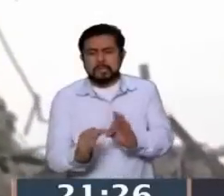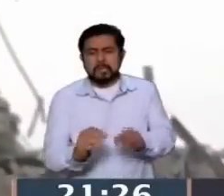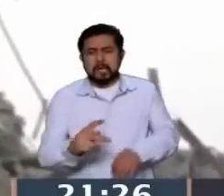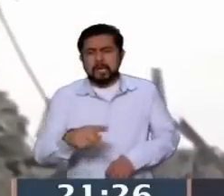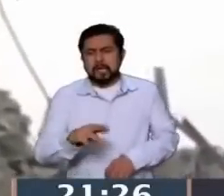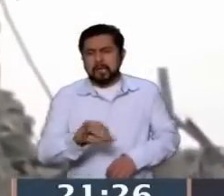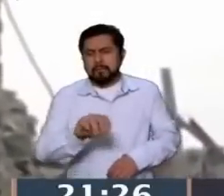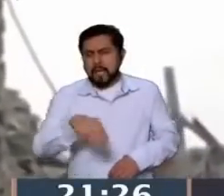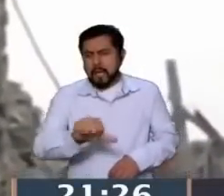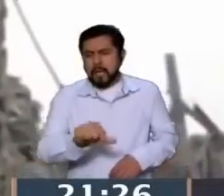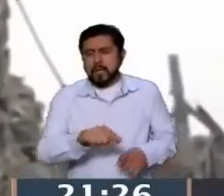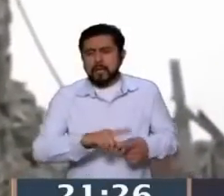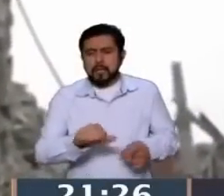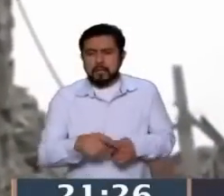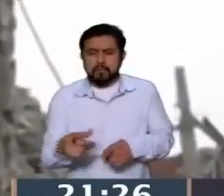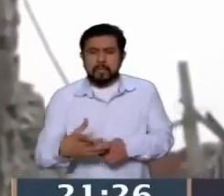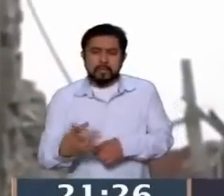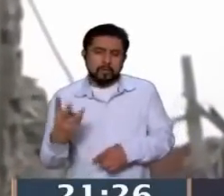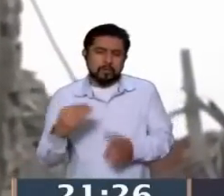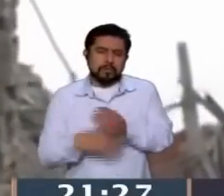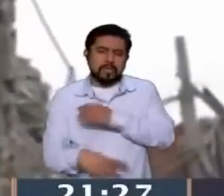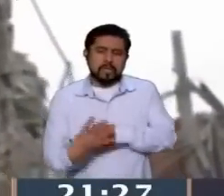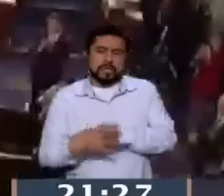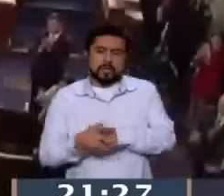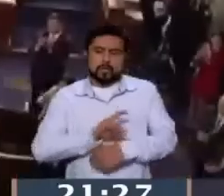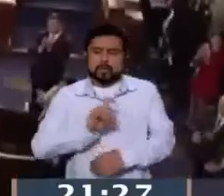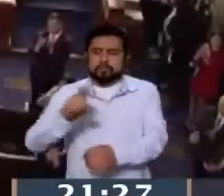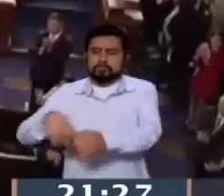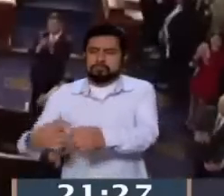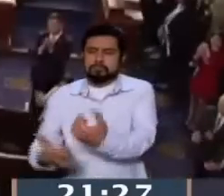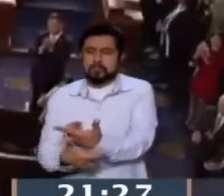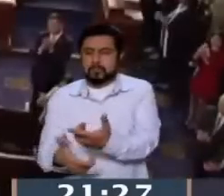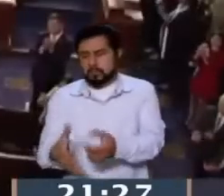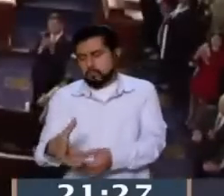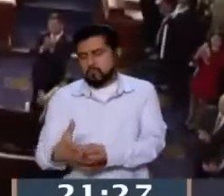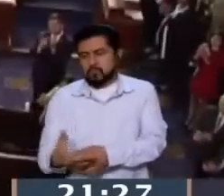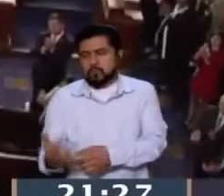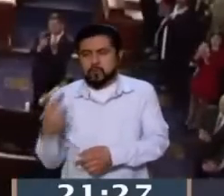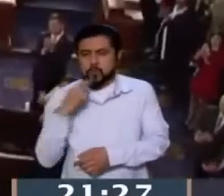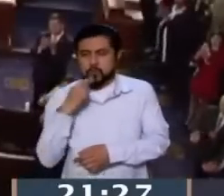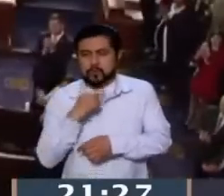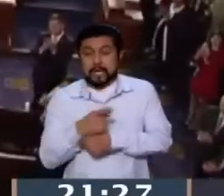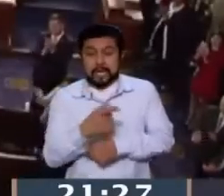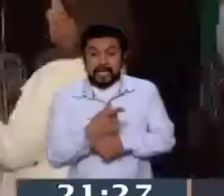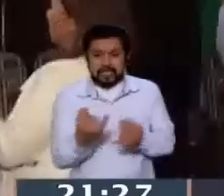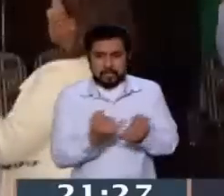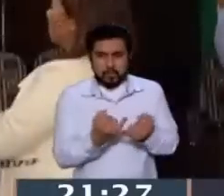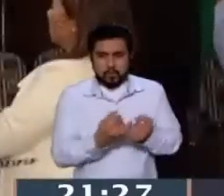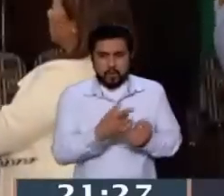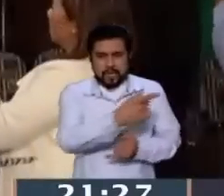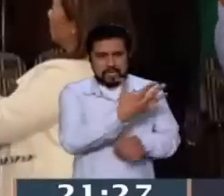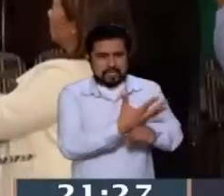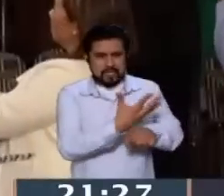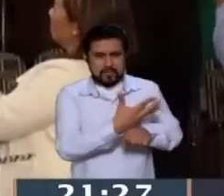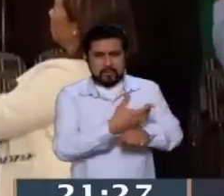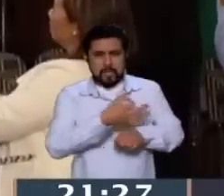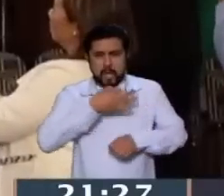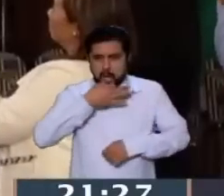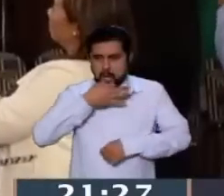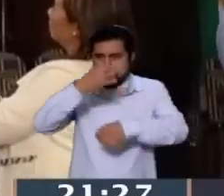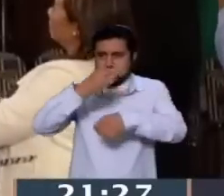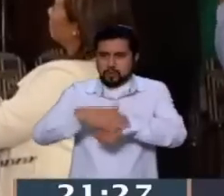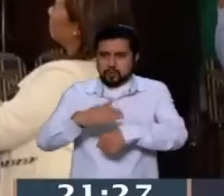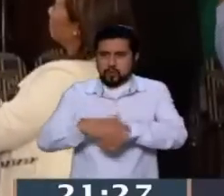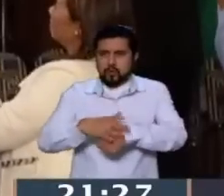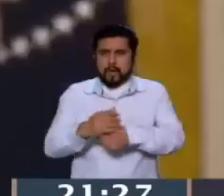provincia que se anexó a Rusia en 2014 ese mismo mes El Congreso de Estados Unidos anunció la primera ayuda